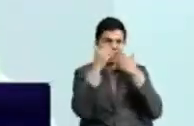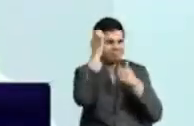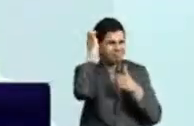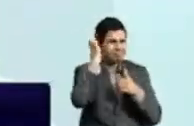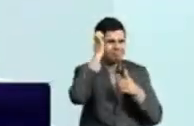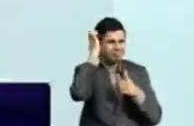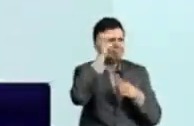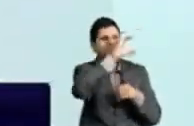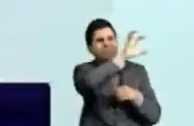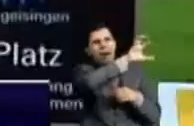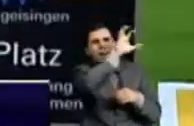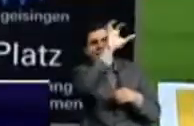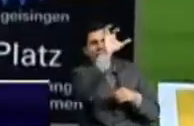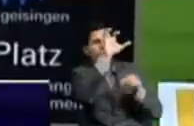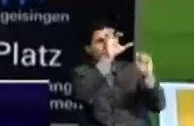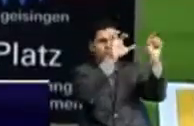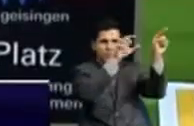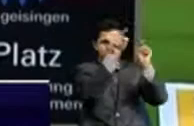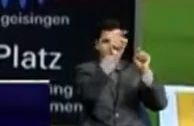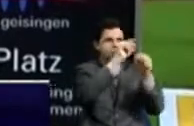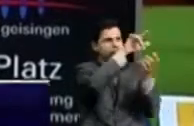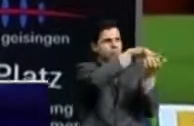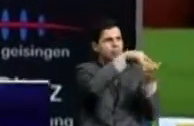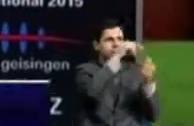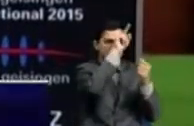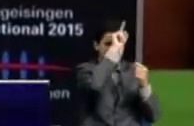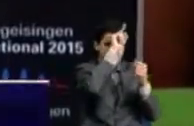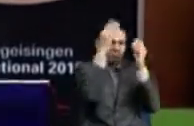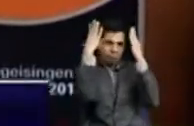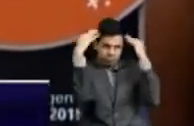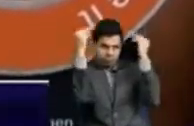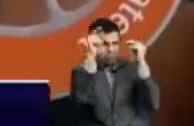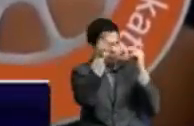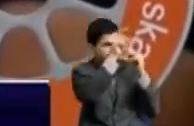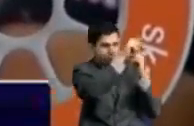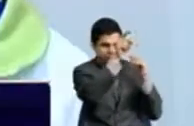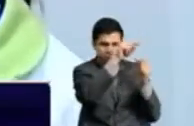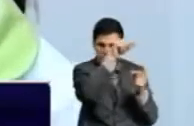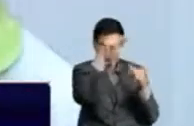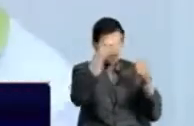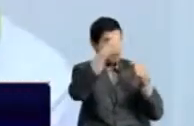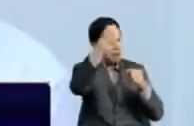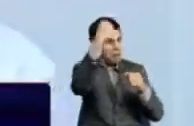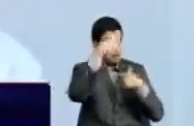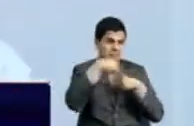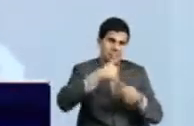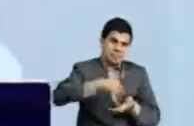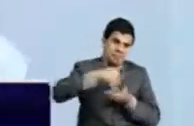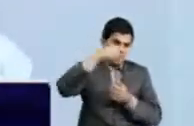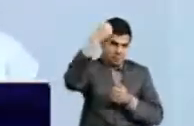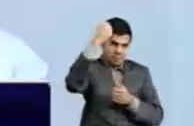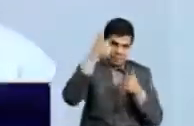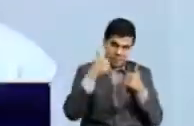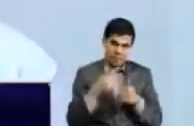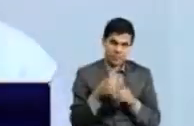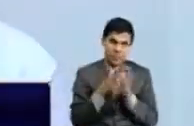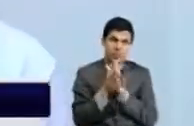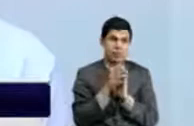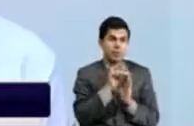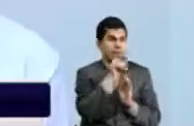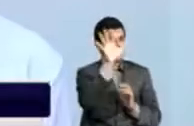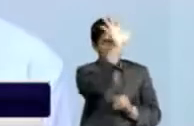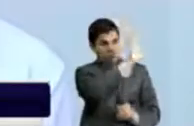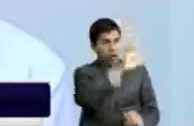en Alemania y Holanda y en donde logró varias medallas para Colombia y el departamento. Coseché muchas medallas en territorio